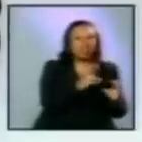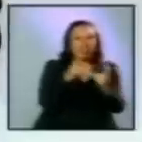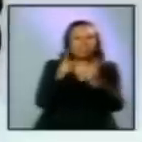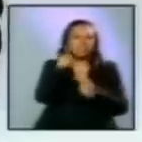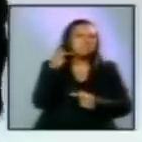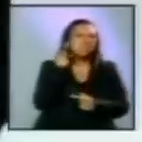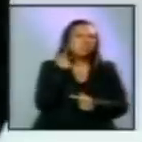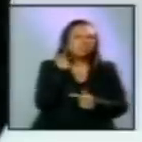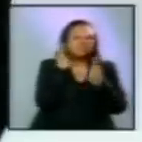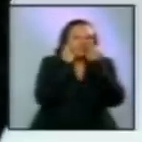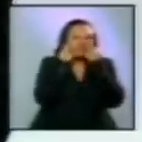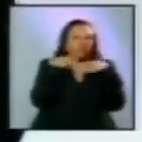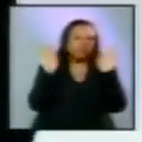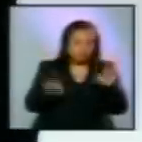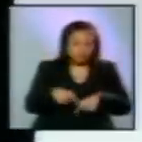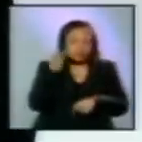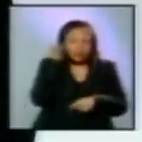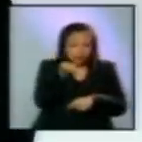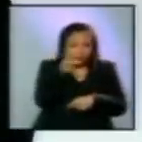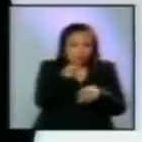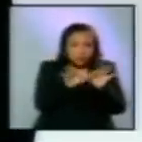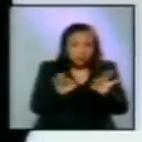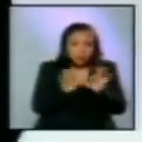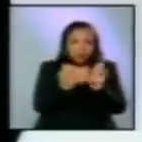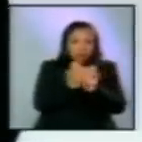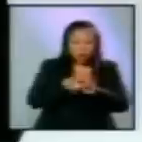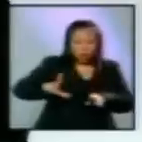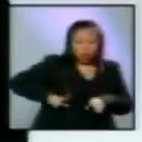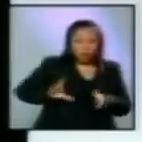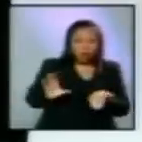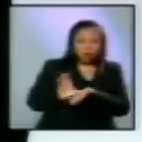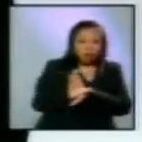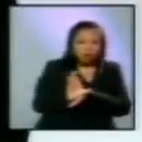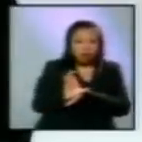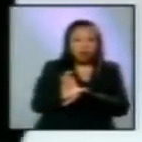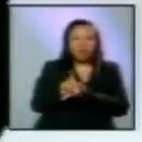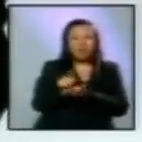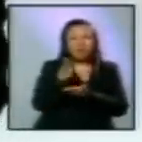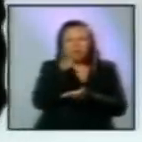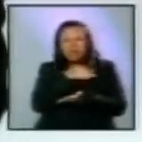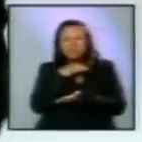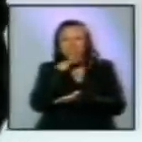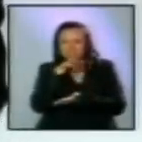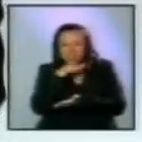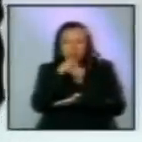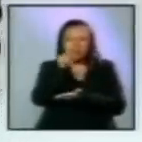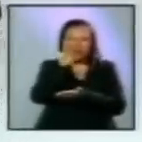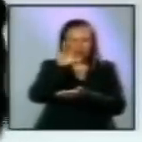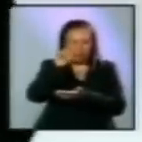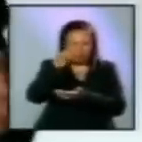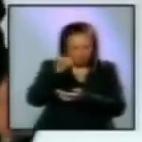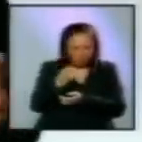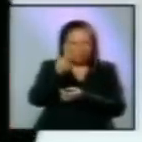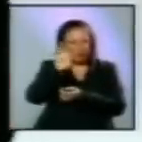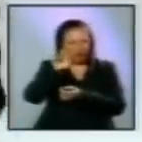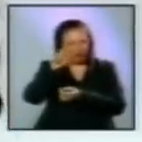territorio nacional. Y aquí tienen mucho que ver los subsidios perversos que otorga la Secretaría de Agricultura a través del Procampo y del